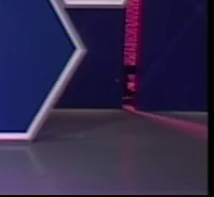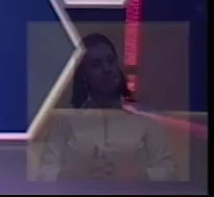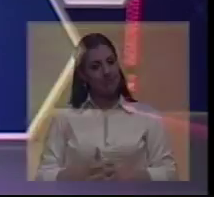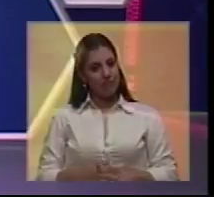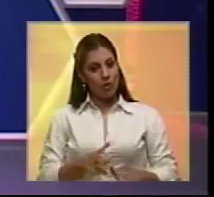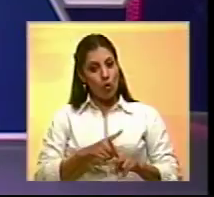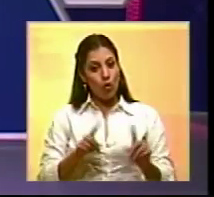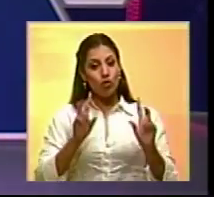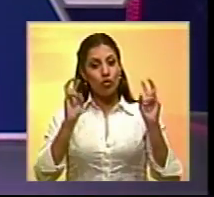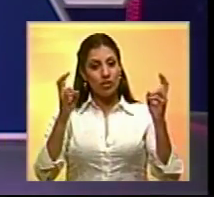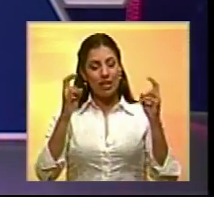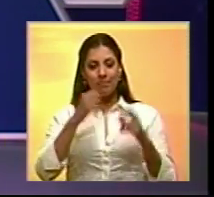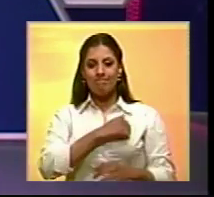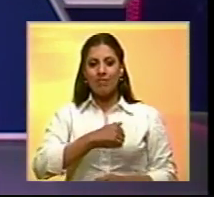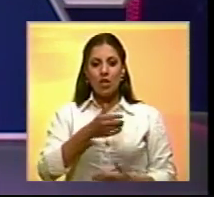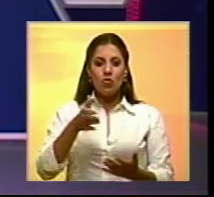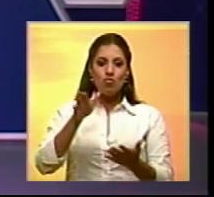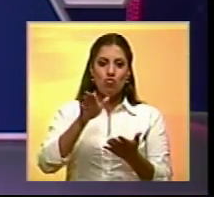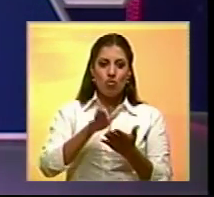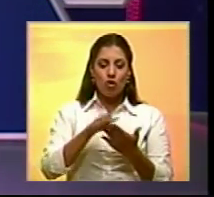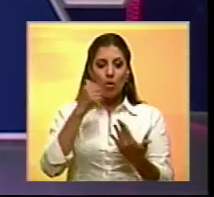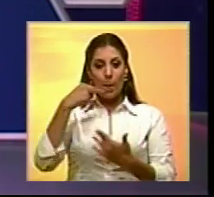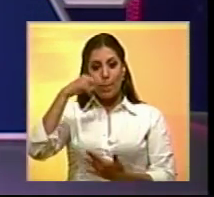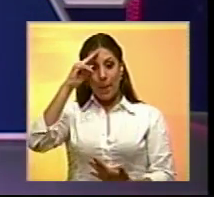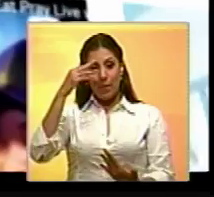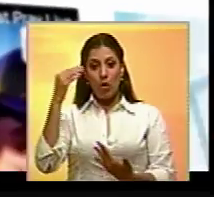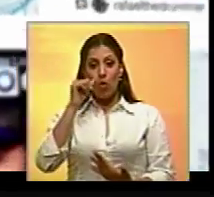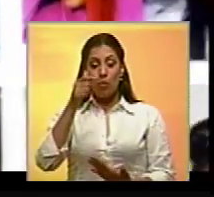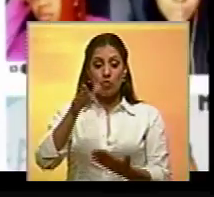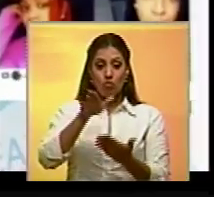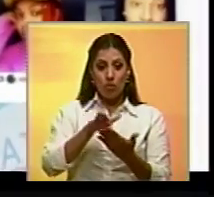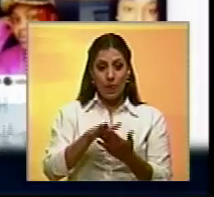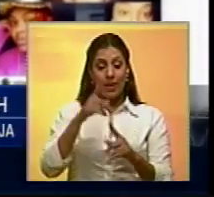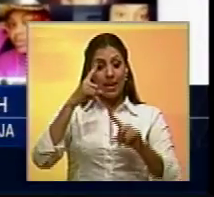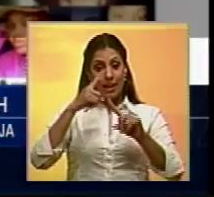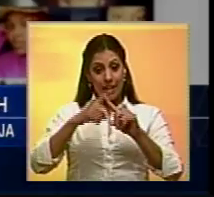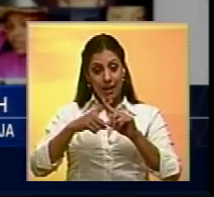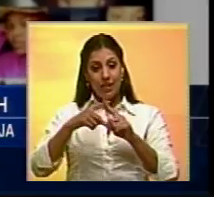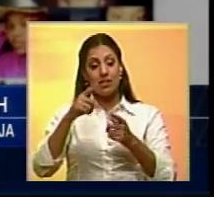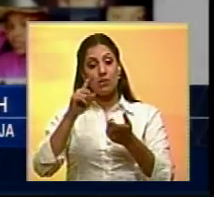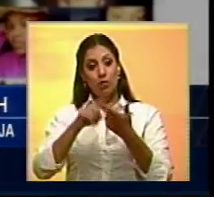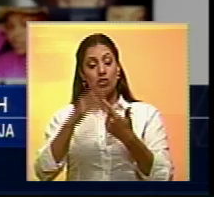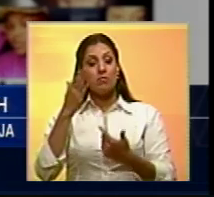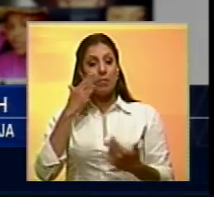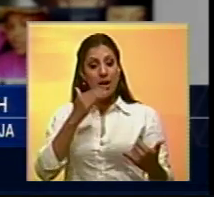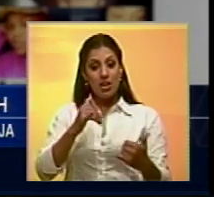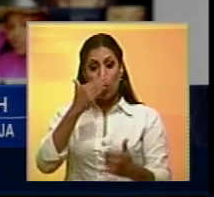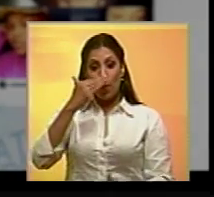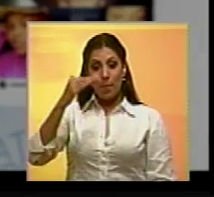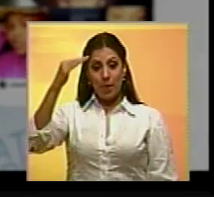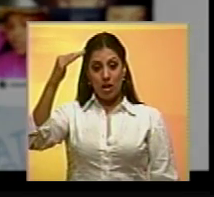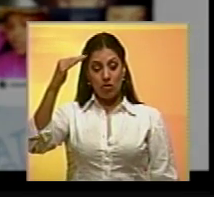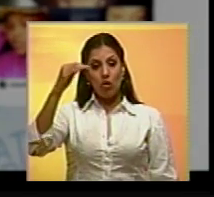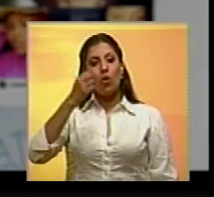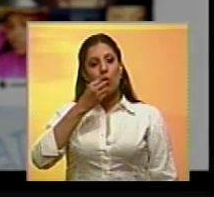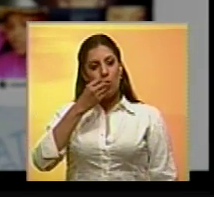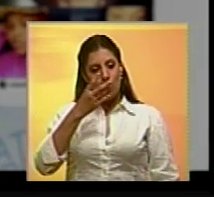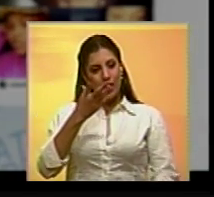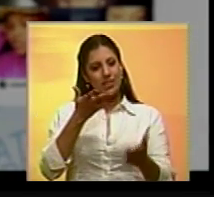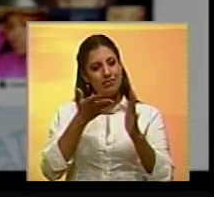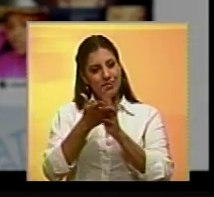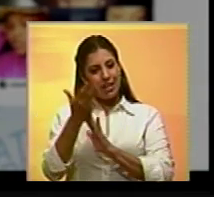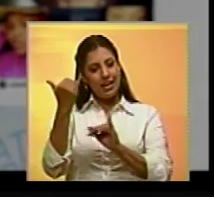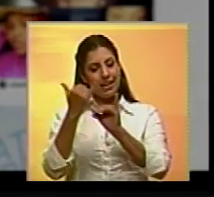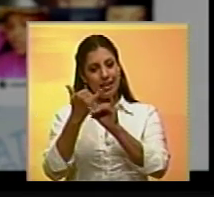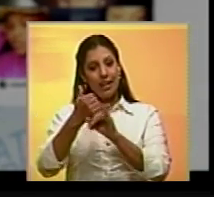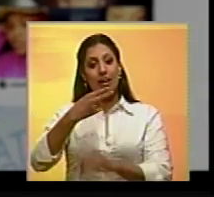Cambiamos de tema con el lamentable fallecimiento del padre de Will Smith. La exmujer del actor y madre de su hijo mayor, Trey, reveló en su cuenta de